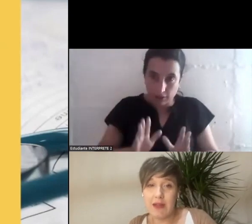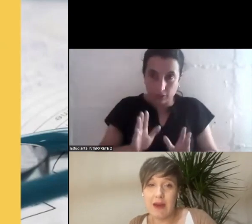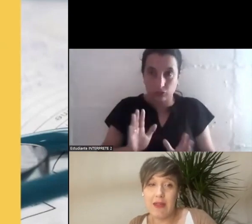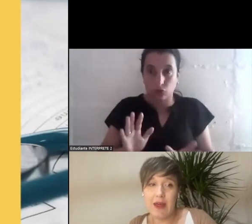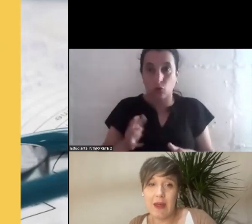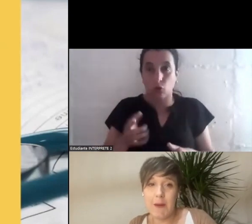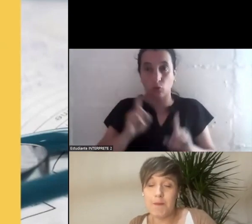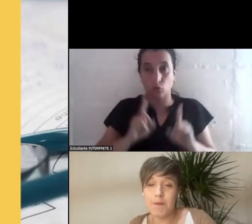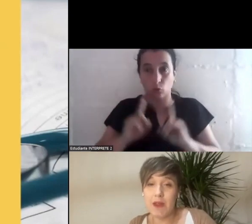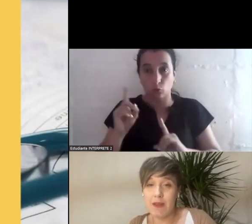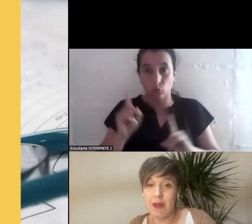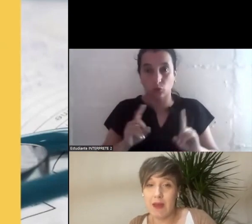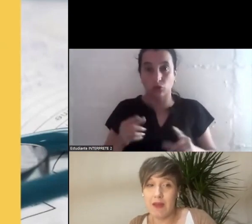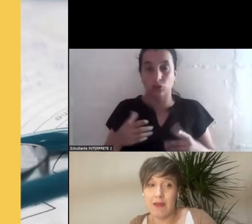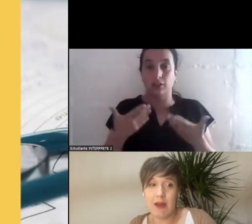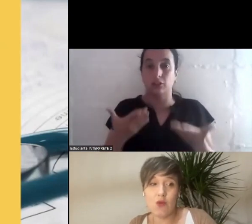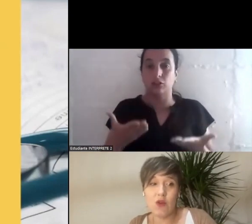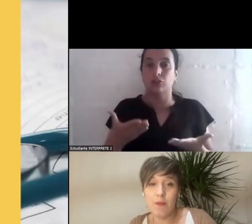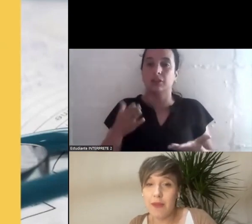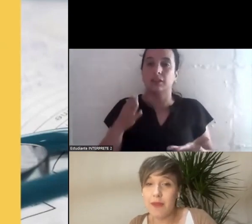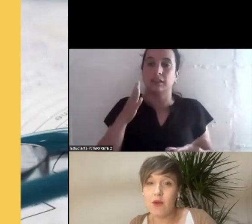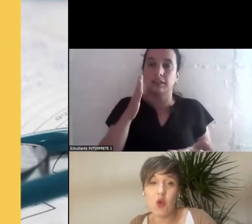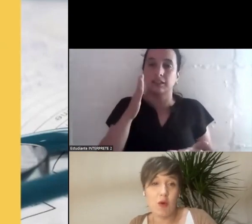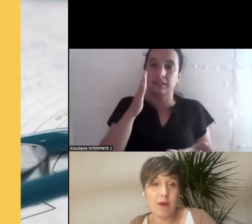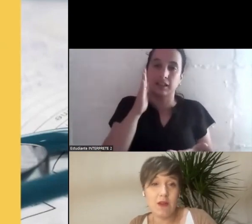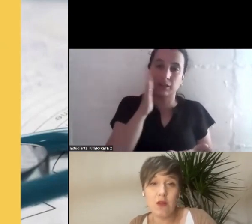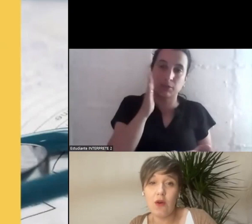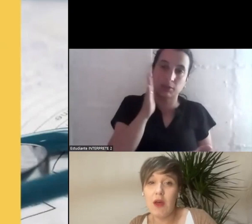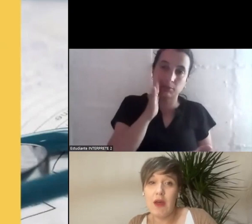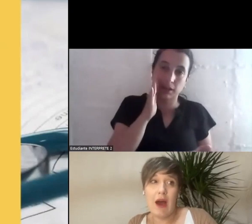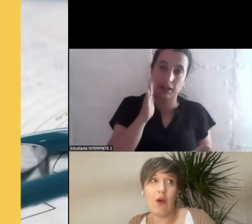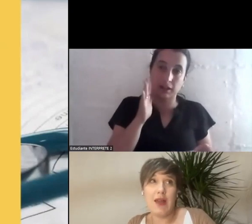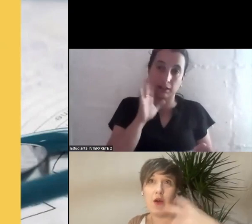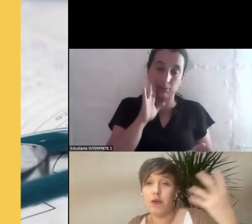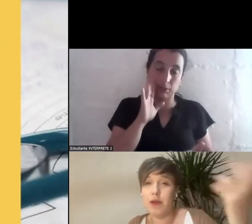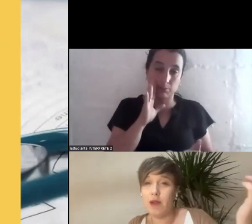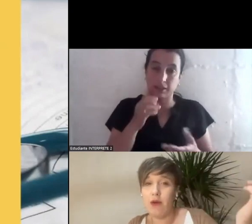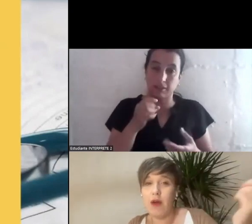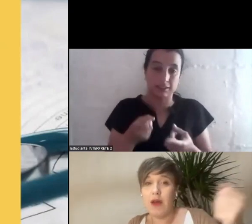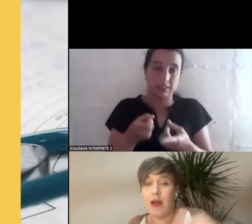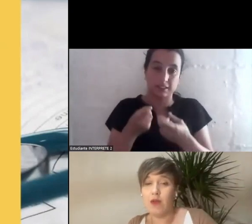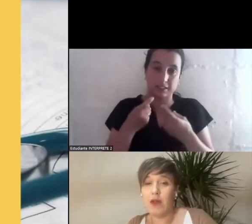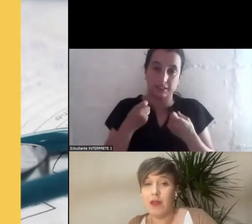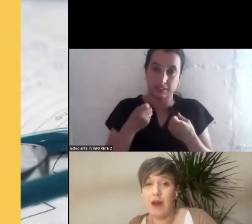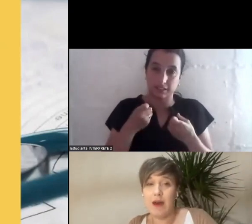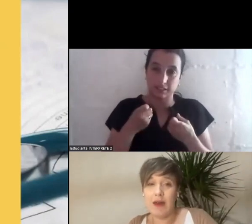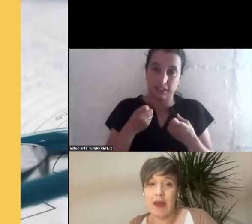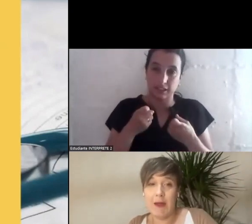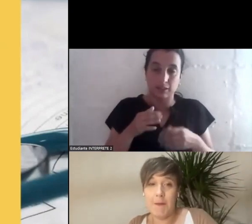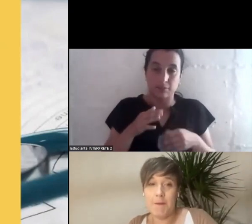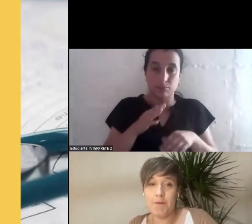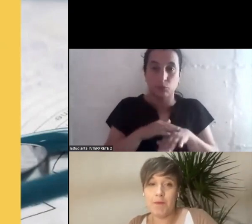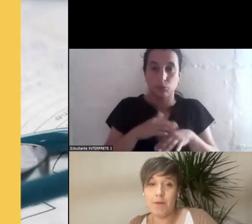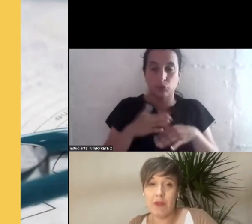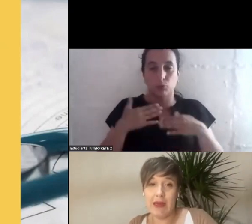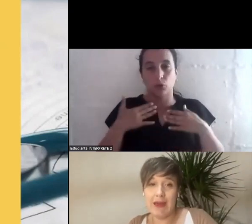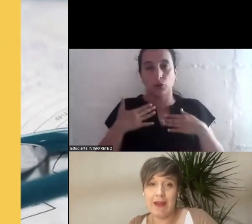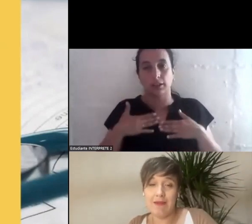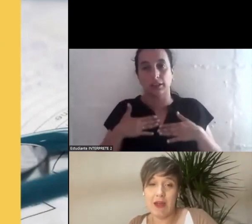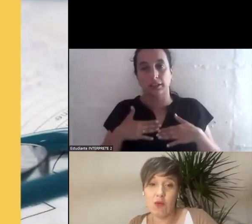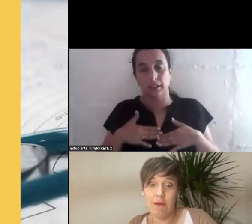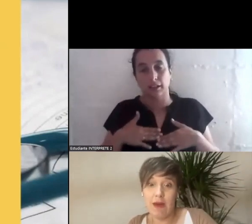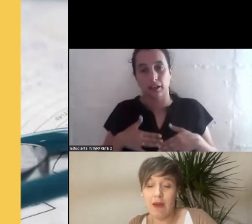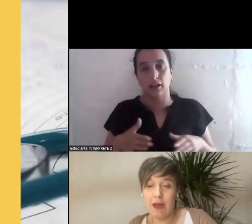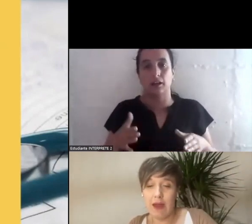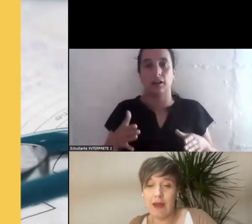una necesidad de tener su espacio, su momento, aunque haya conocido la noticia